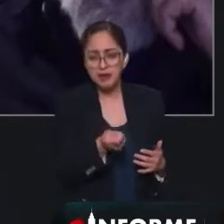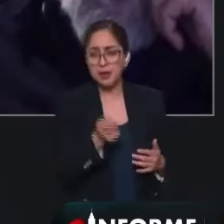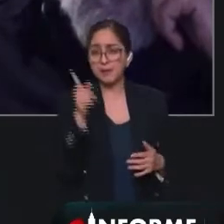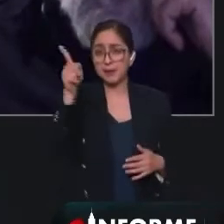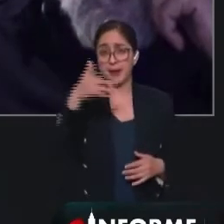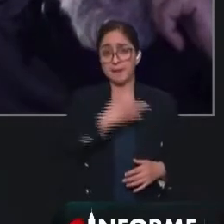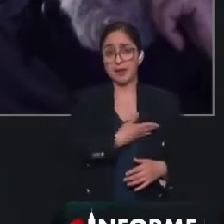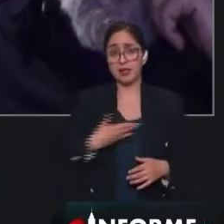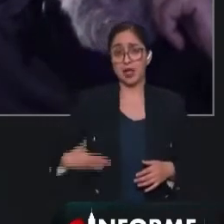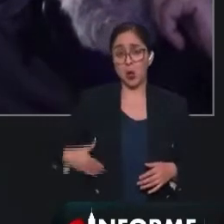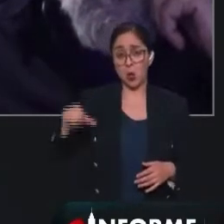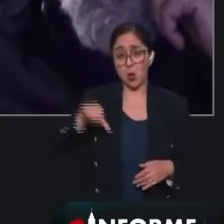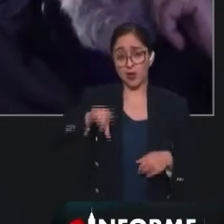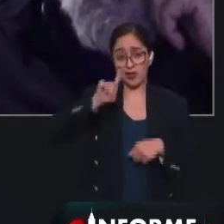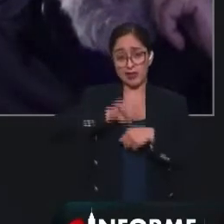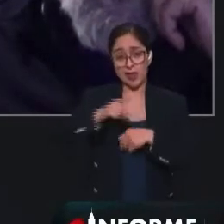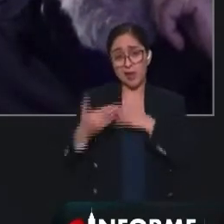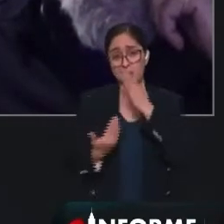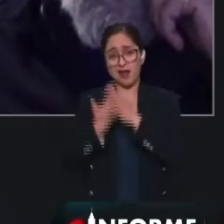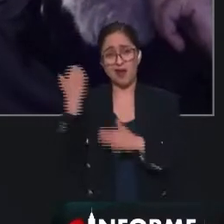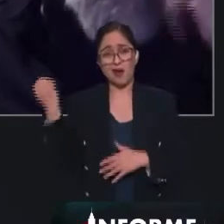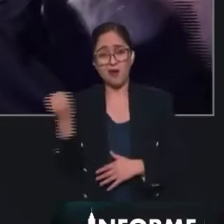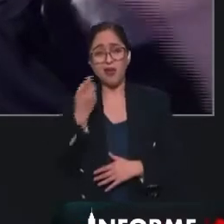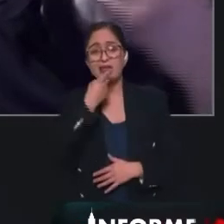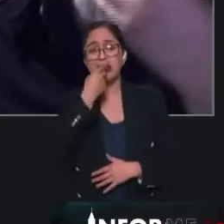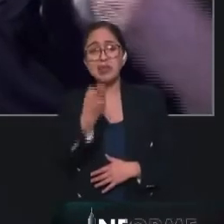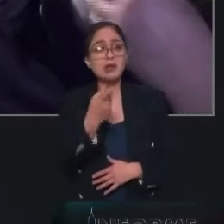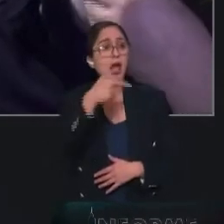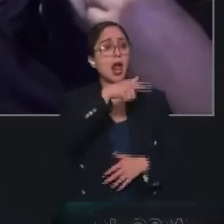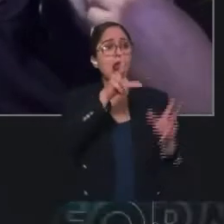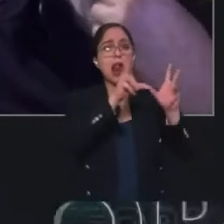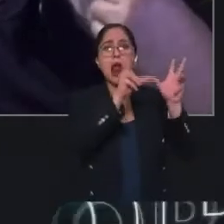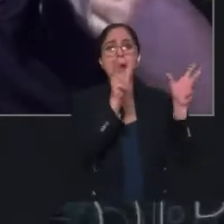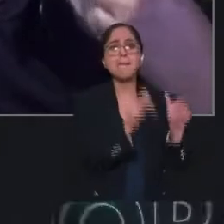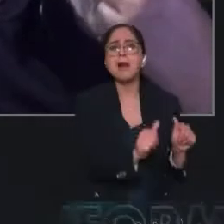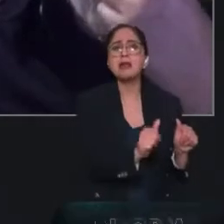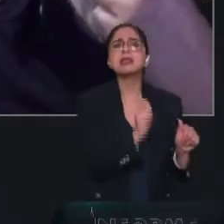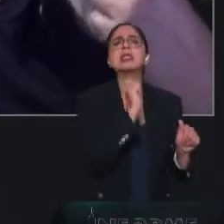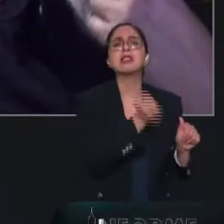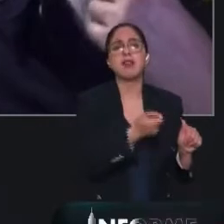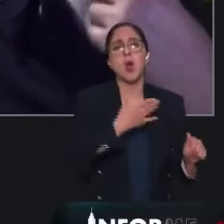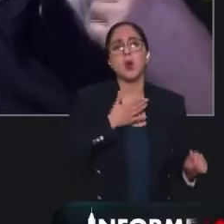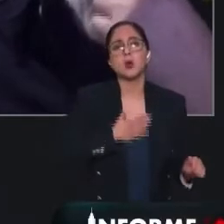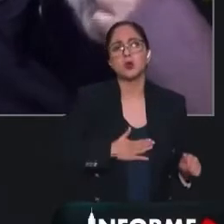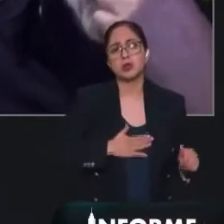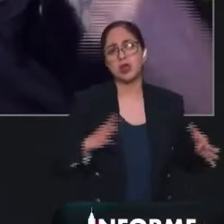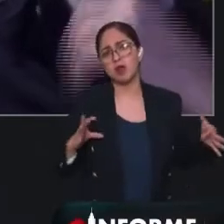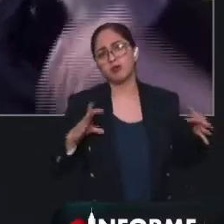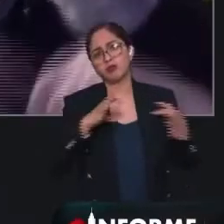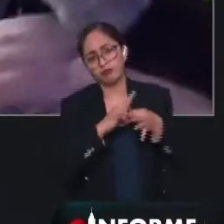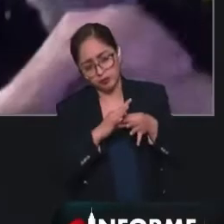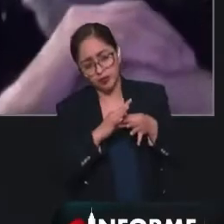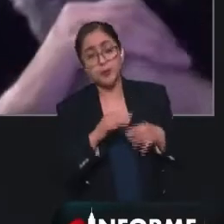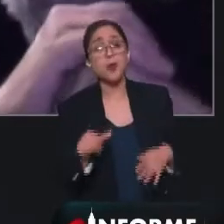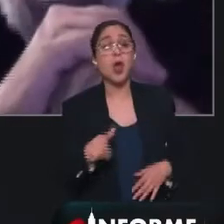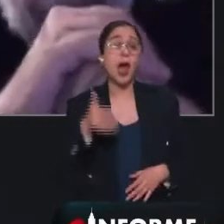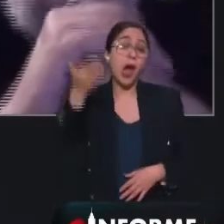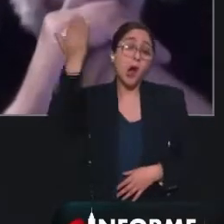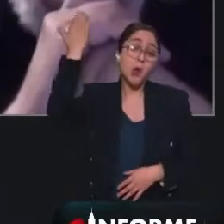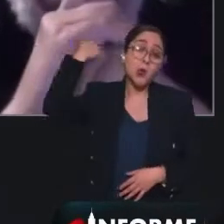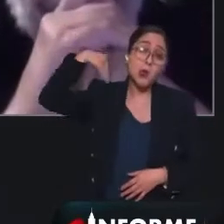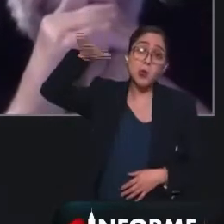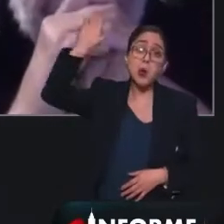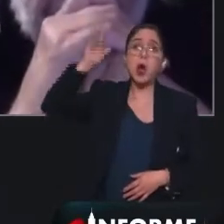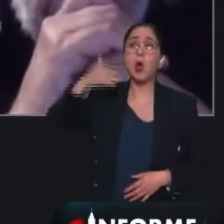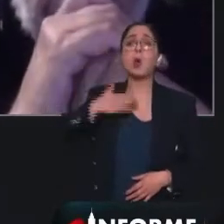hoy el presidente López Obrador. Este es otro cambio, porque antes la justicia la relacionábamos a través de las acciones que